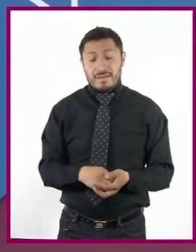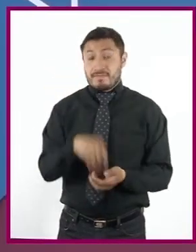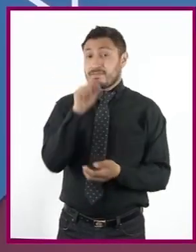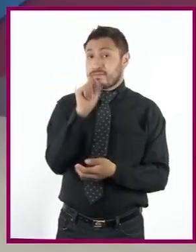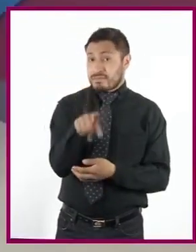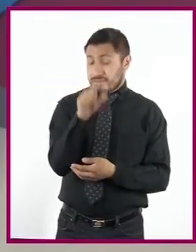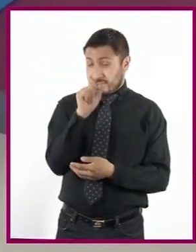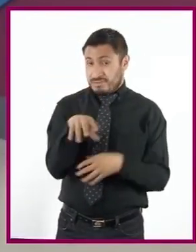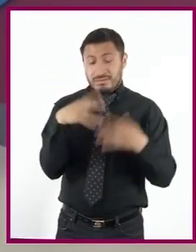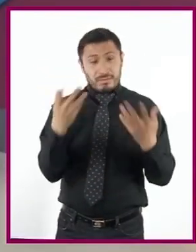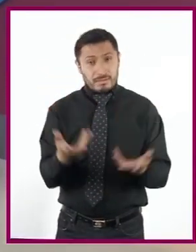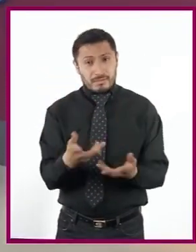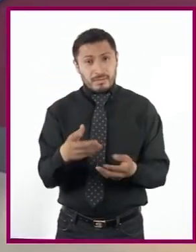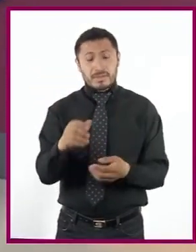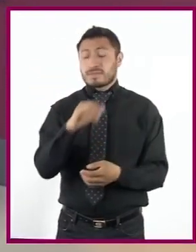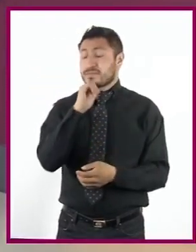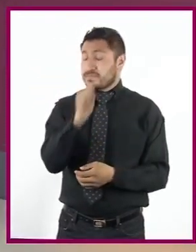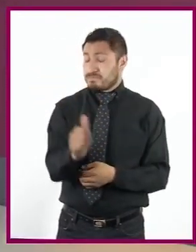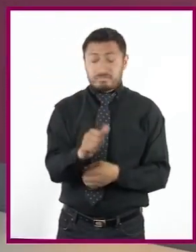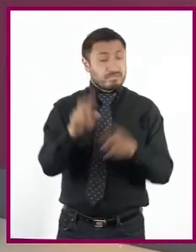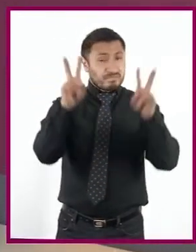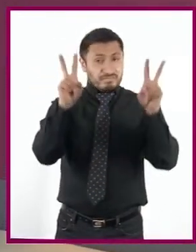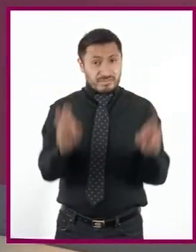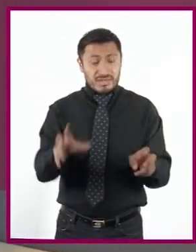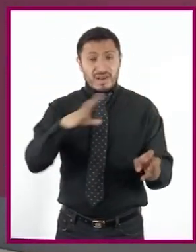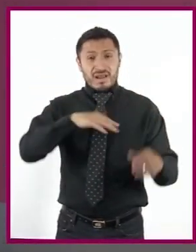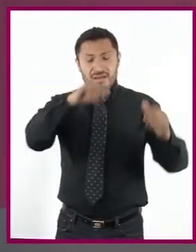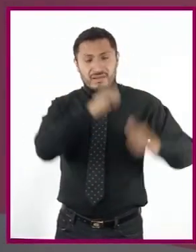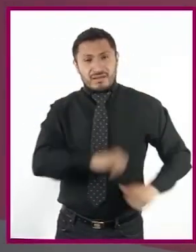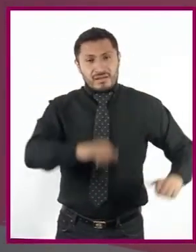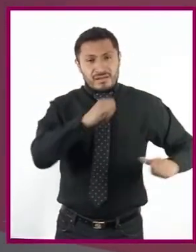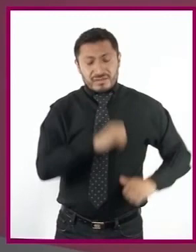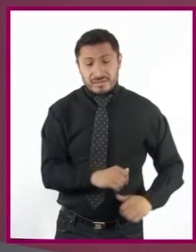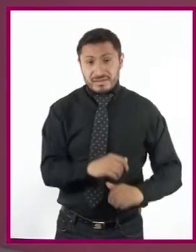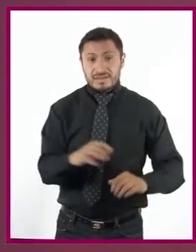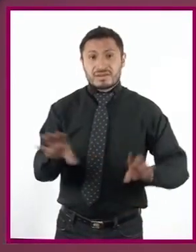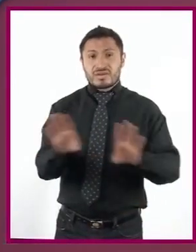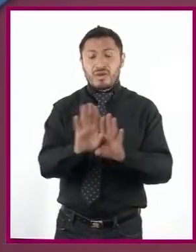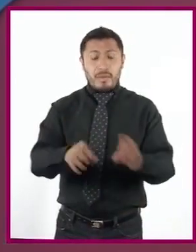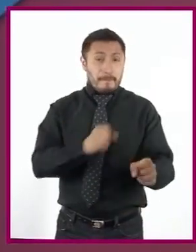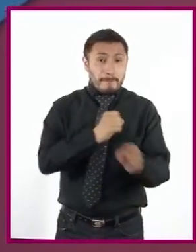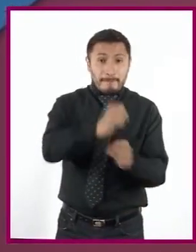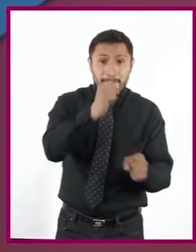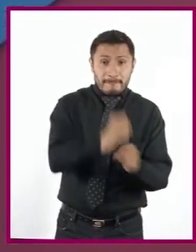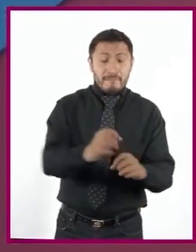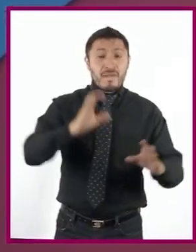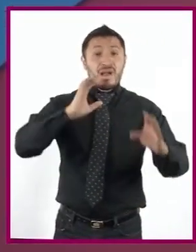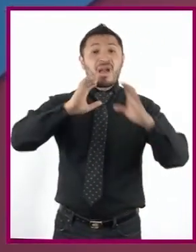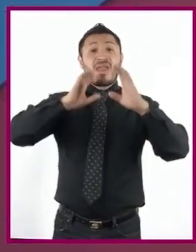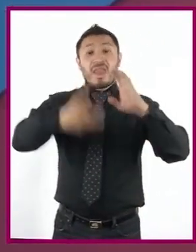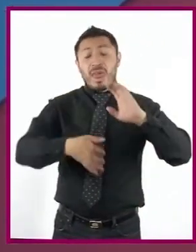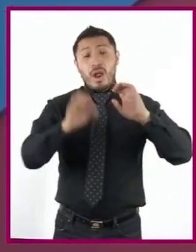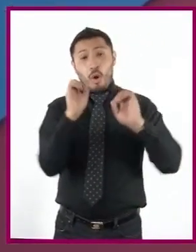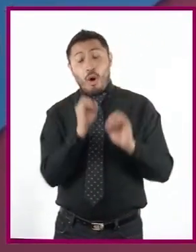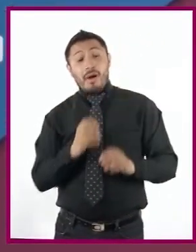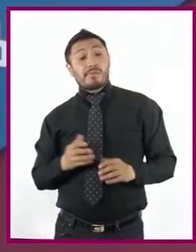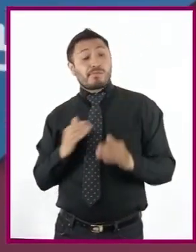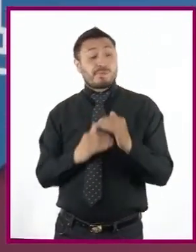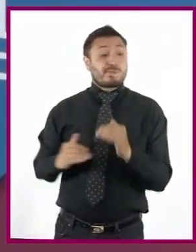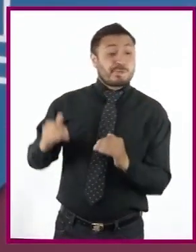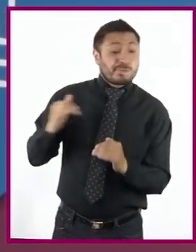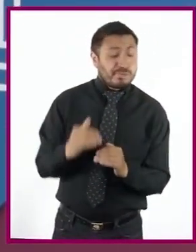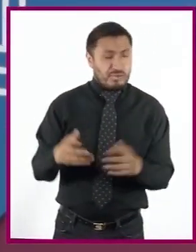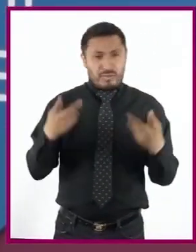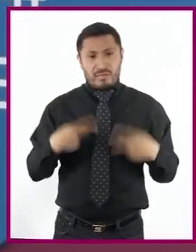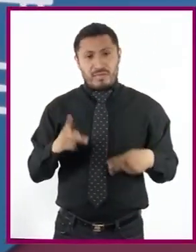Además, en ningún caso la autoridad podrá torturar, incomunicar o intimidar a una